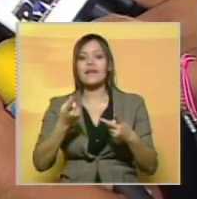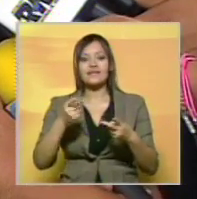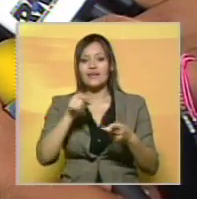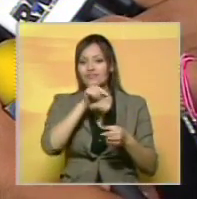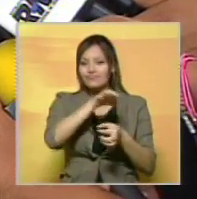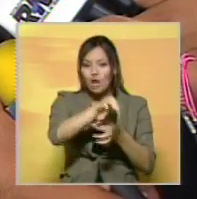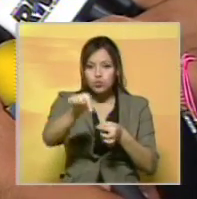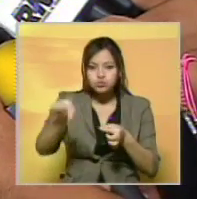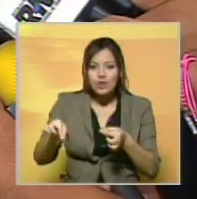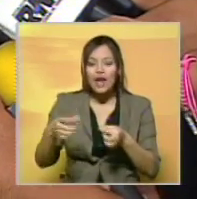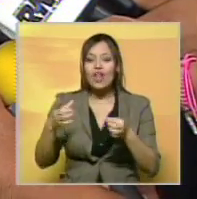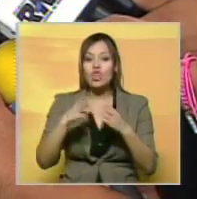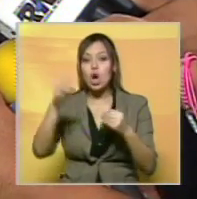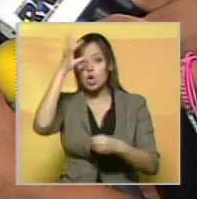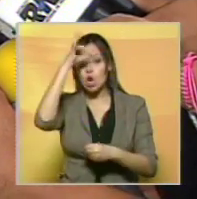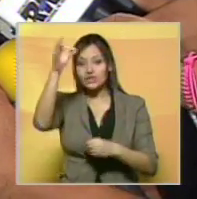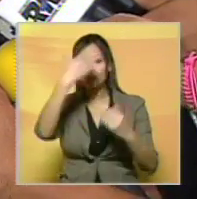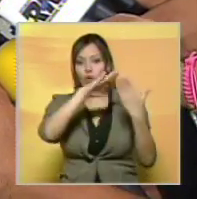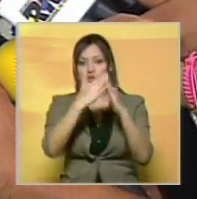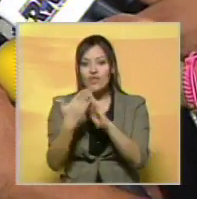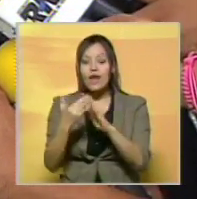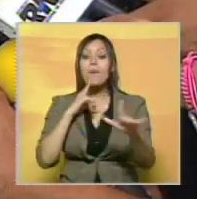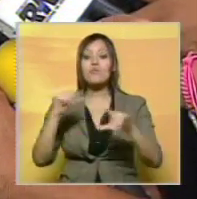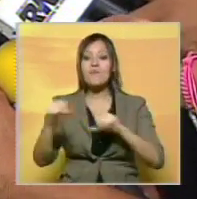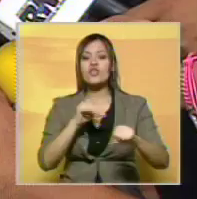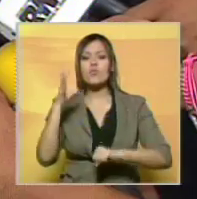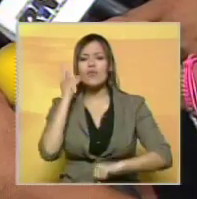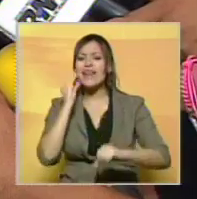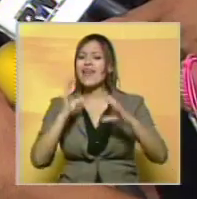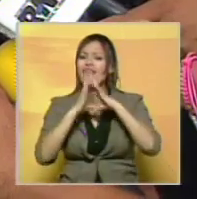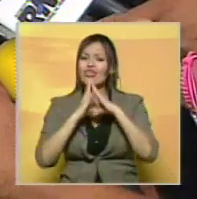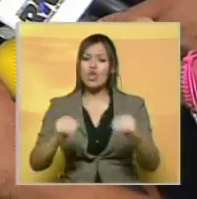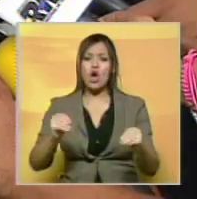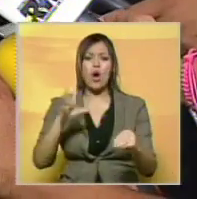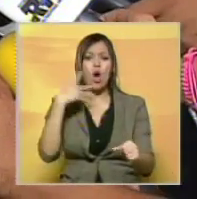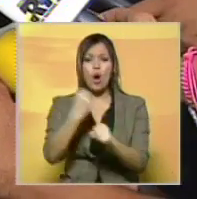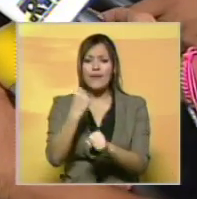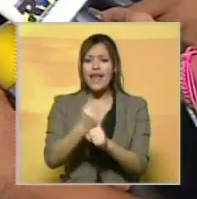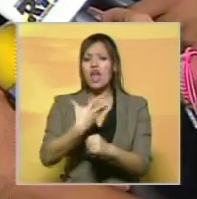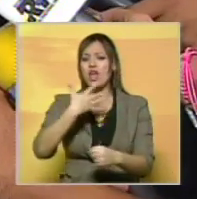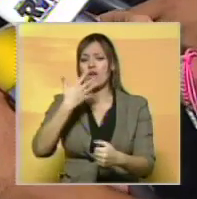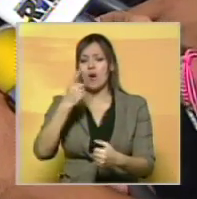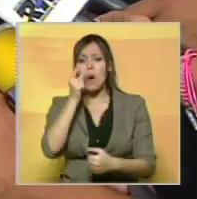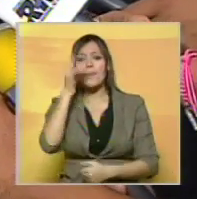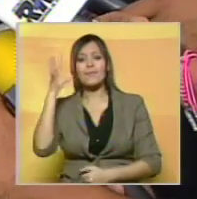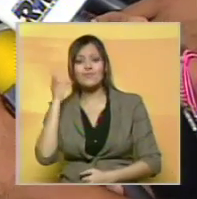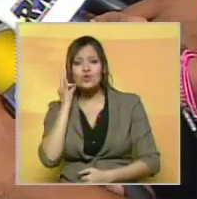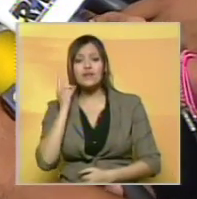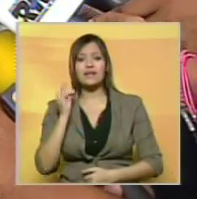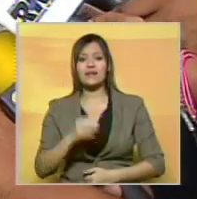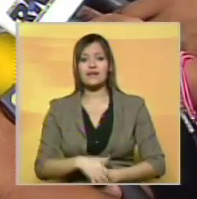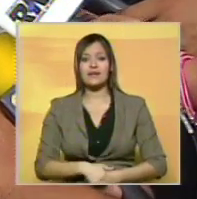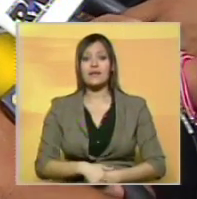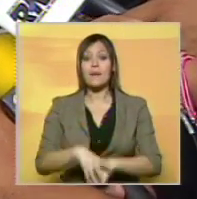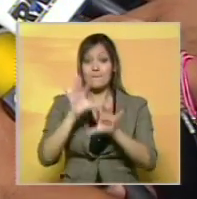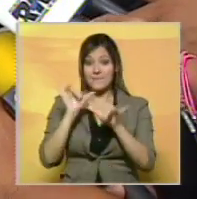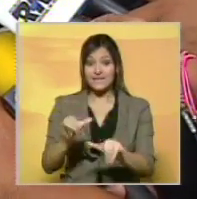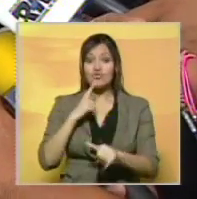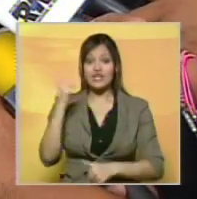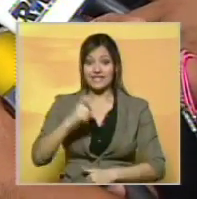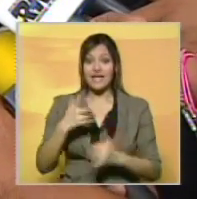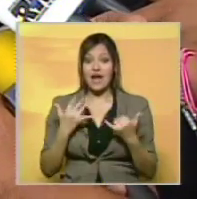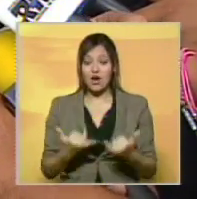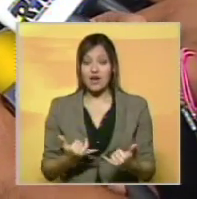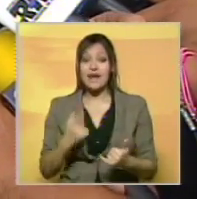nuestros consejos comunales, al movimiento de mujeres, al movimiento de obreros, de trabajadores y trabajadoras, porque precisamente es lo que